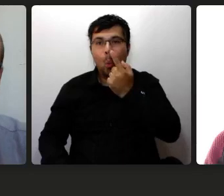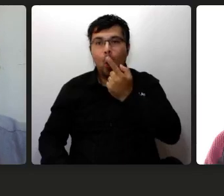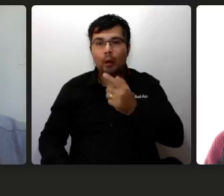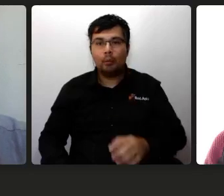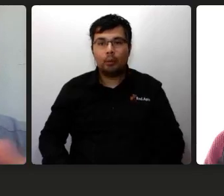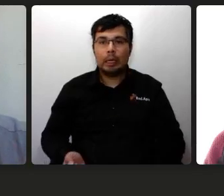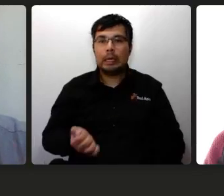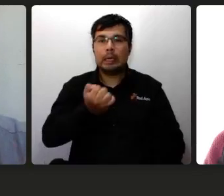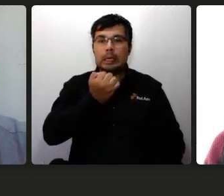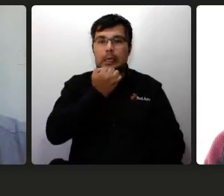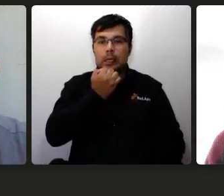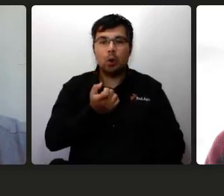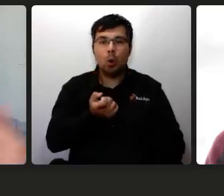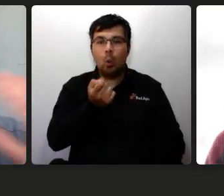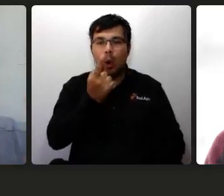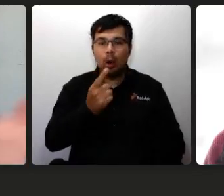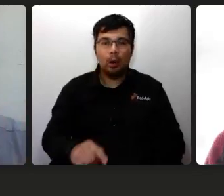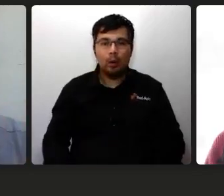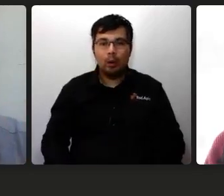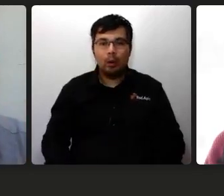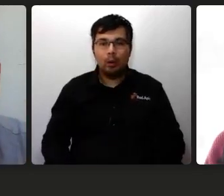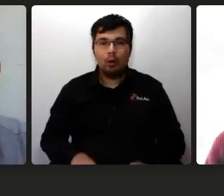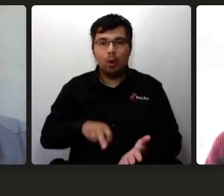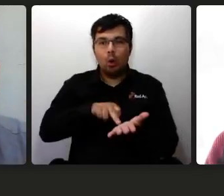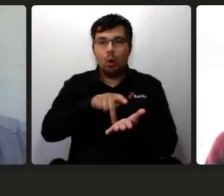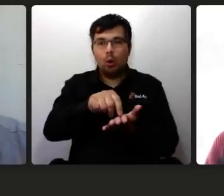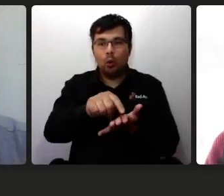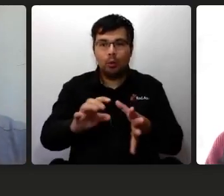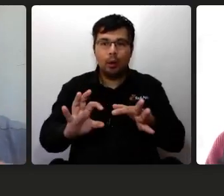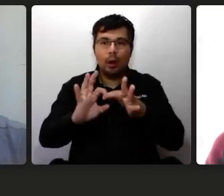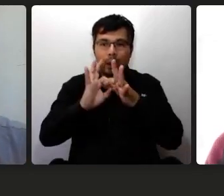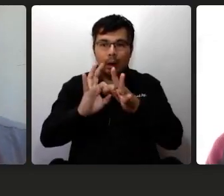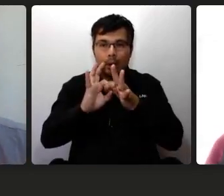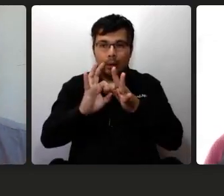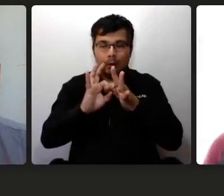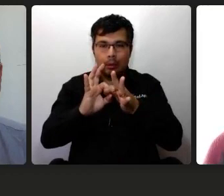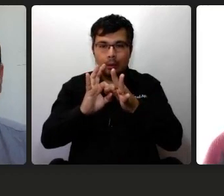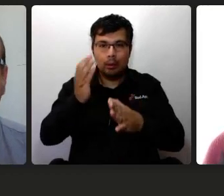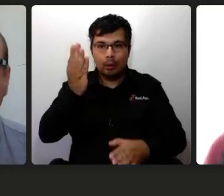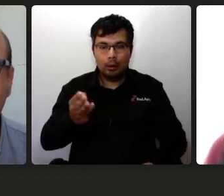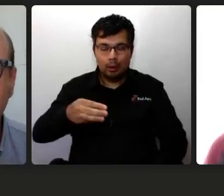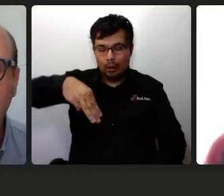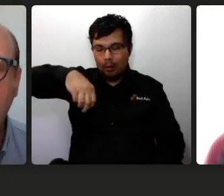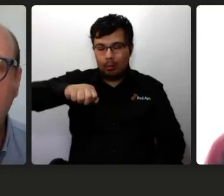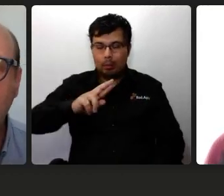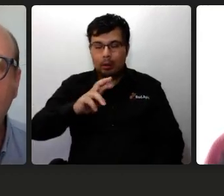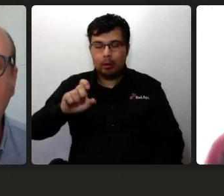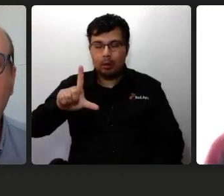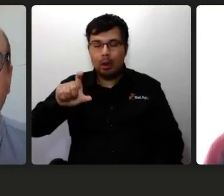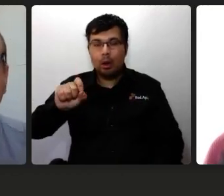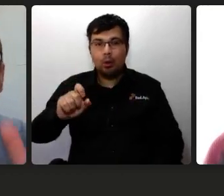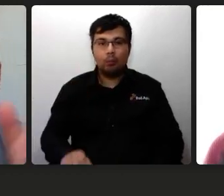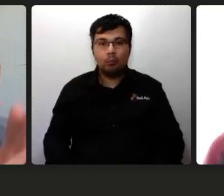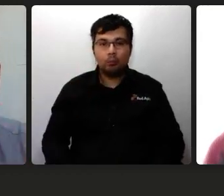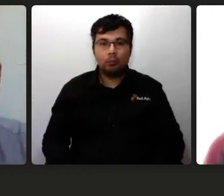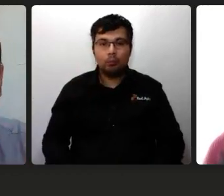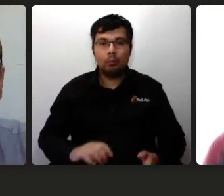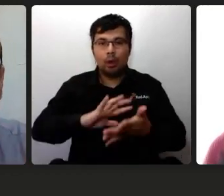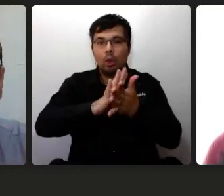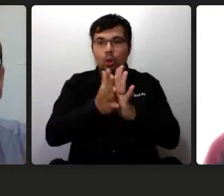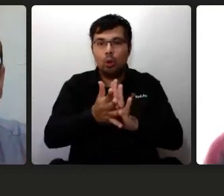son el camino, los pasos que son sumamente importantes. Así que me sumo al agradecimiento de Marcelo por compartirlas de ellas. Durante la